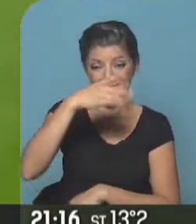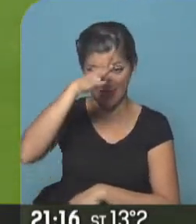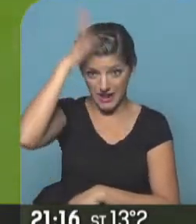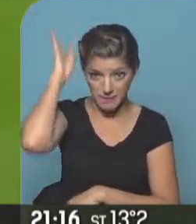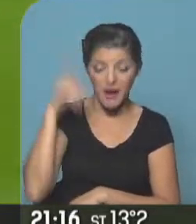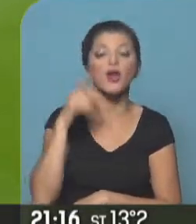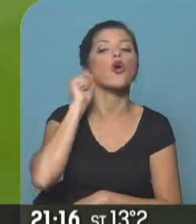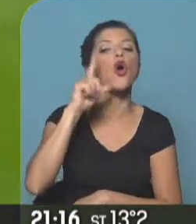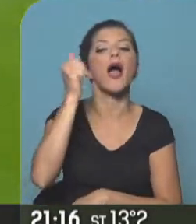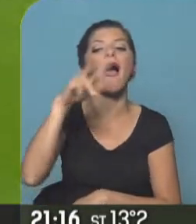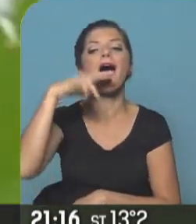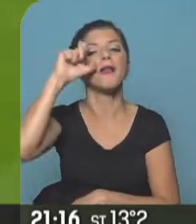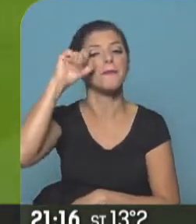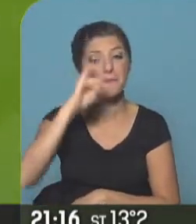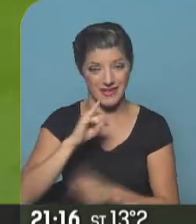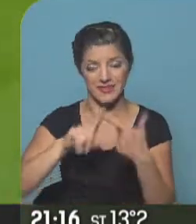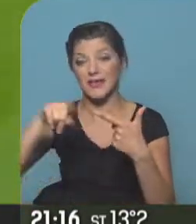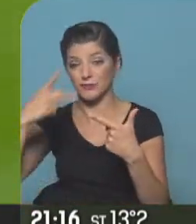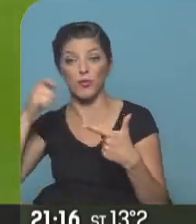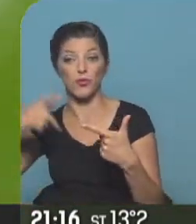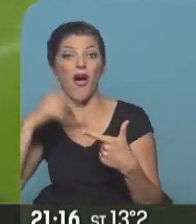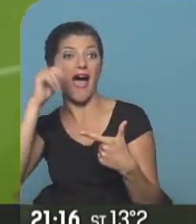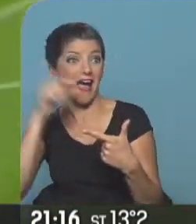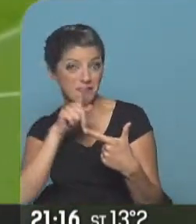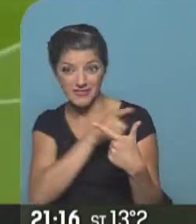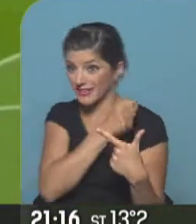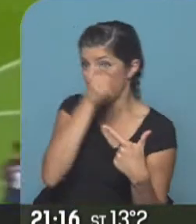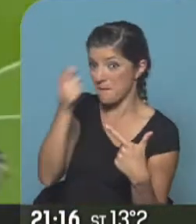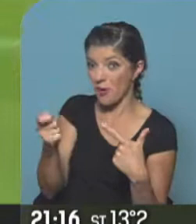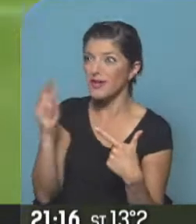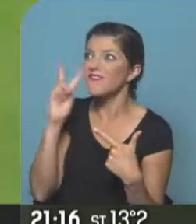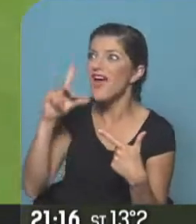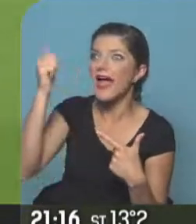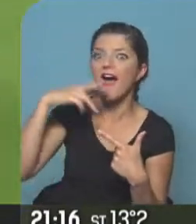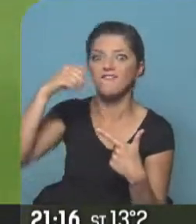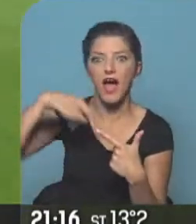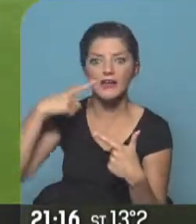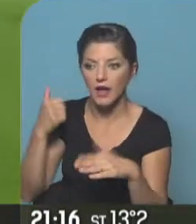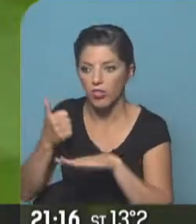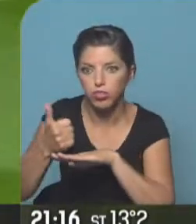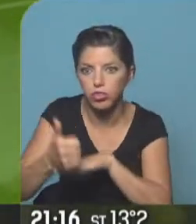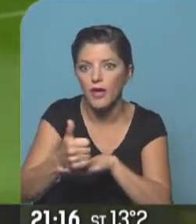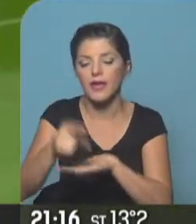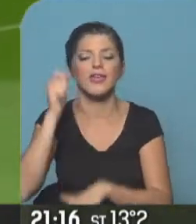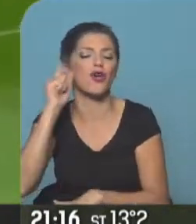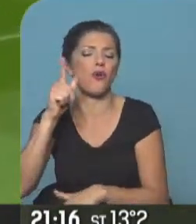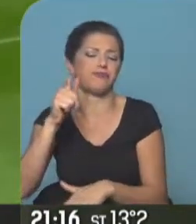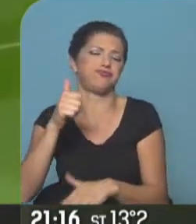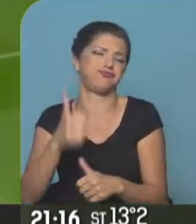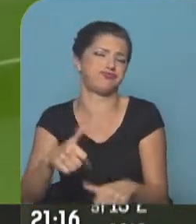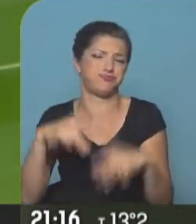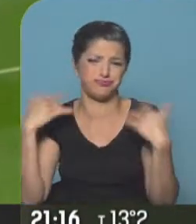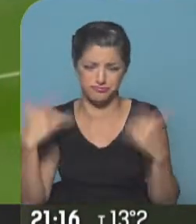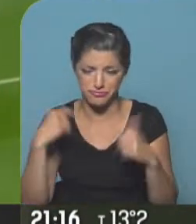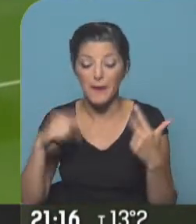El segundo, pase de Dani Alves, Mbappé hace la pausa, lo ve llegar a Cavani que hace este gol sensacional. Y